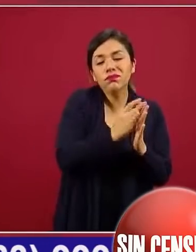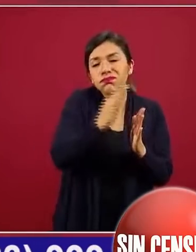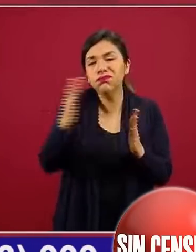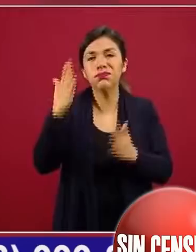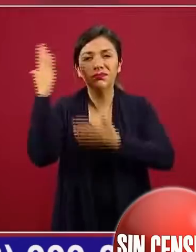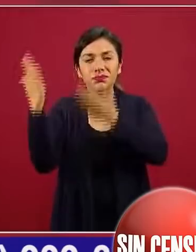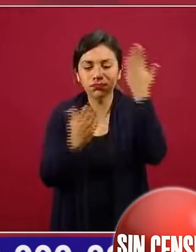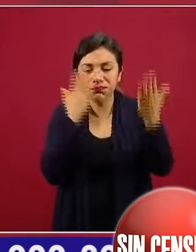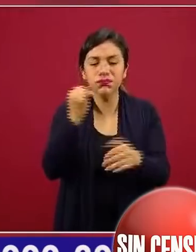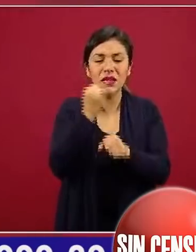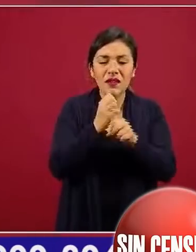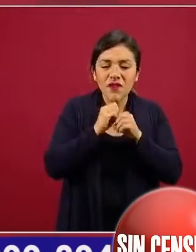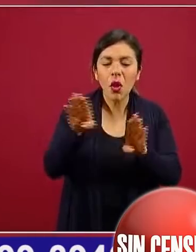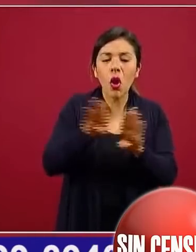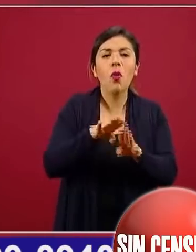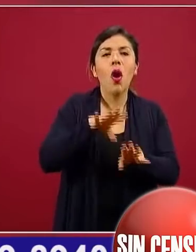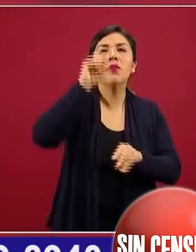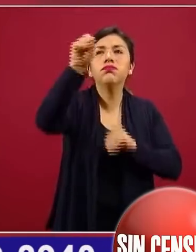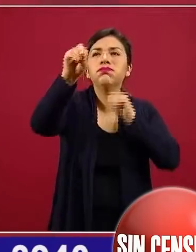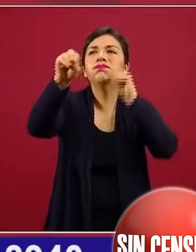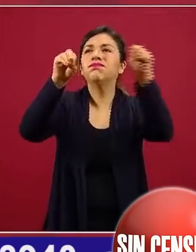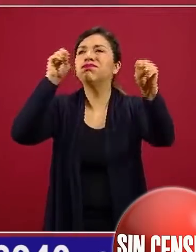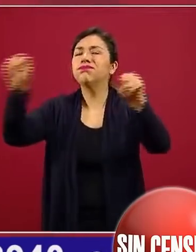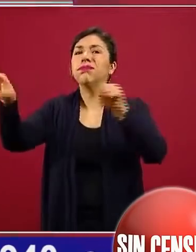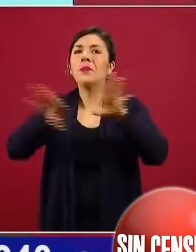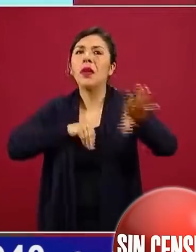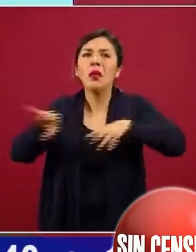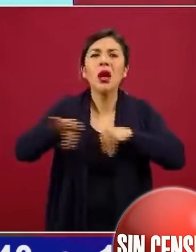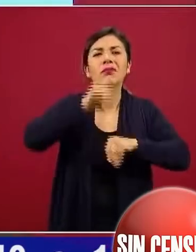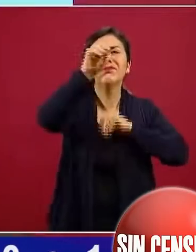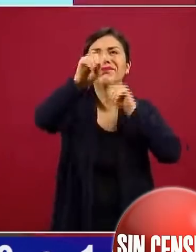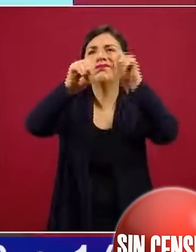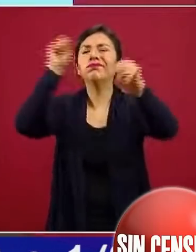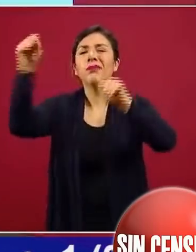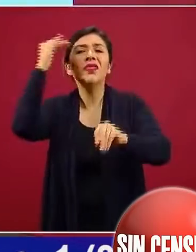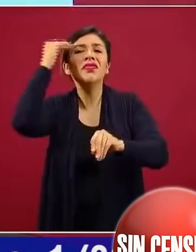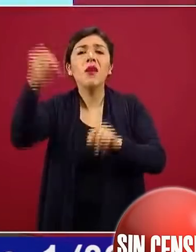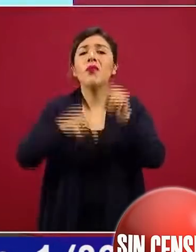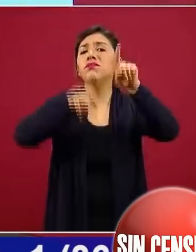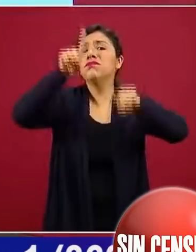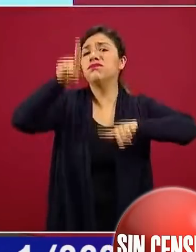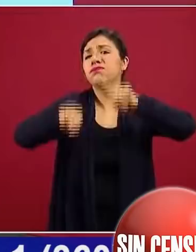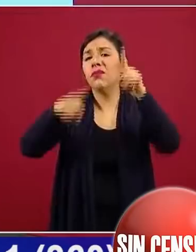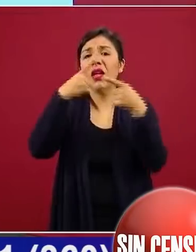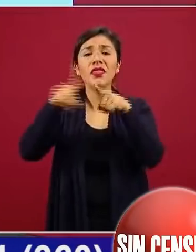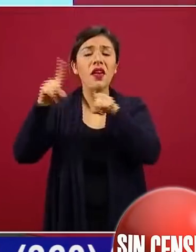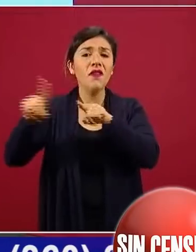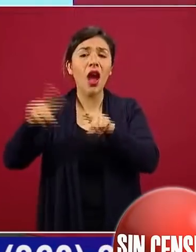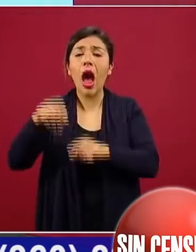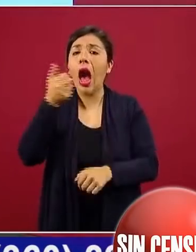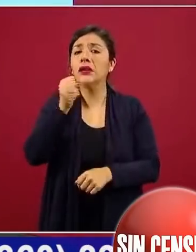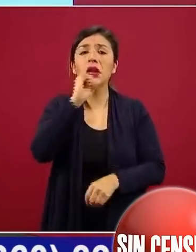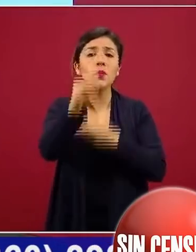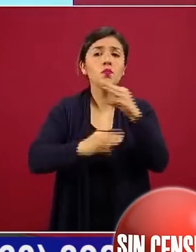esté en forma asincrónica, en desfase de tiempo, presentándose la epidemia en el